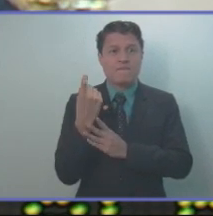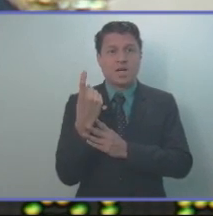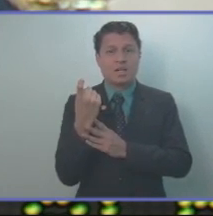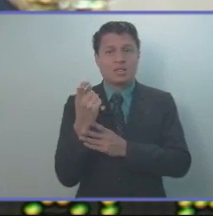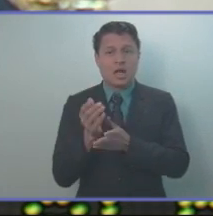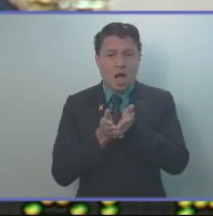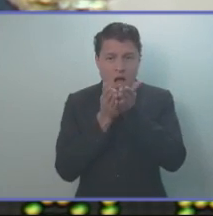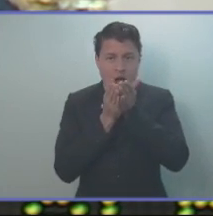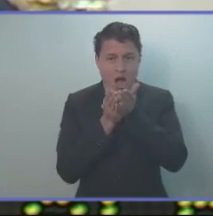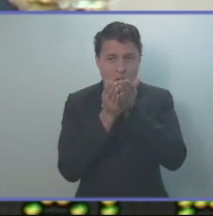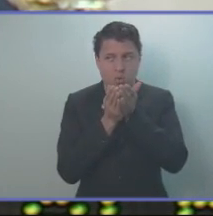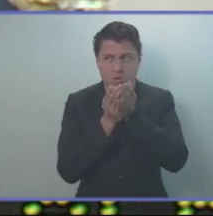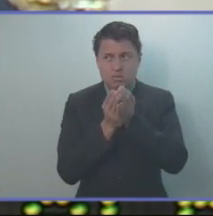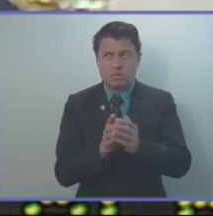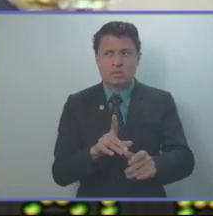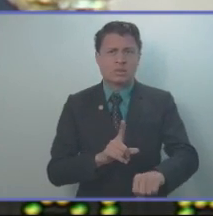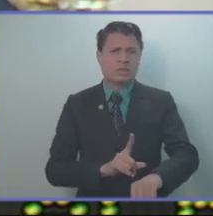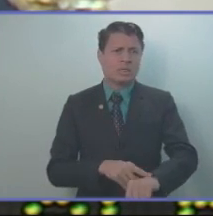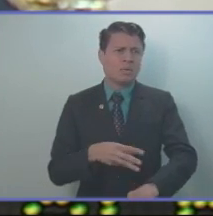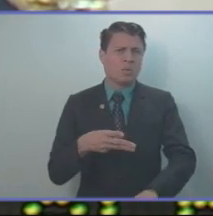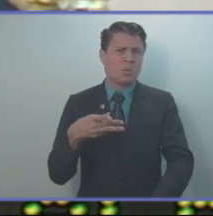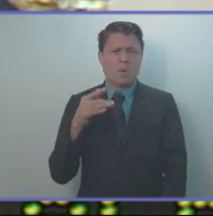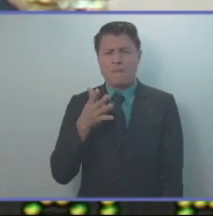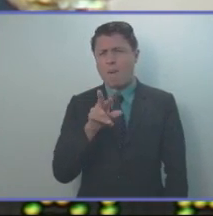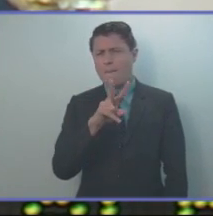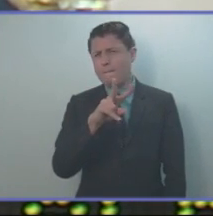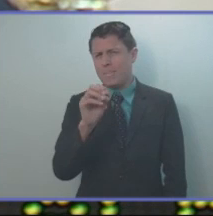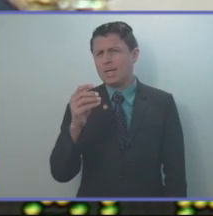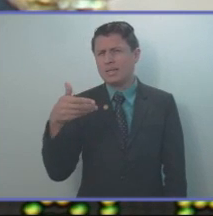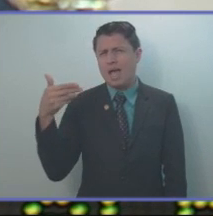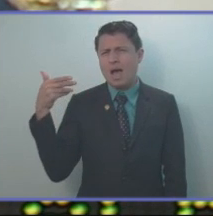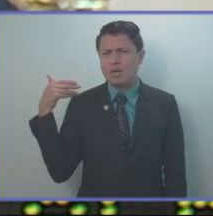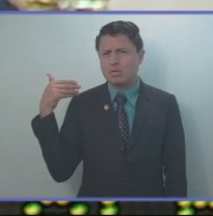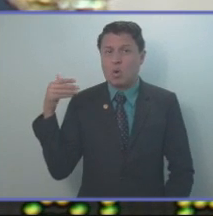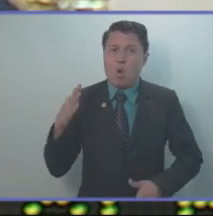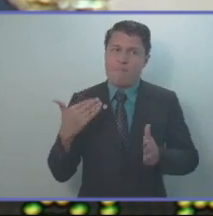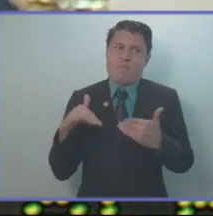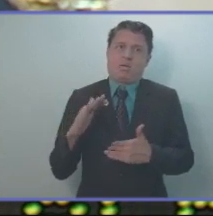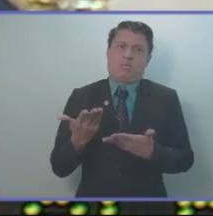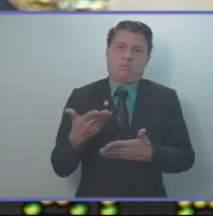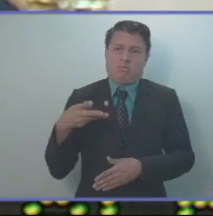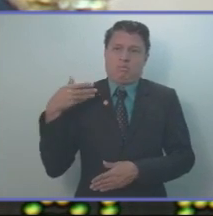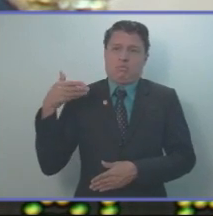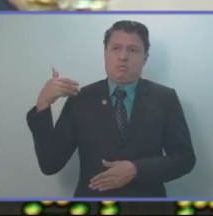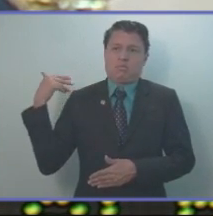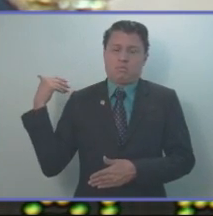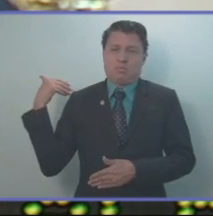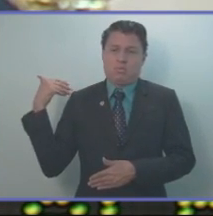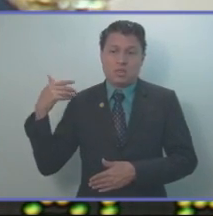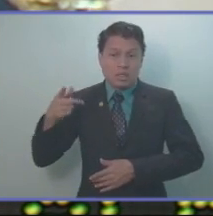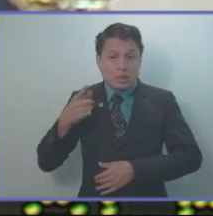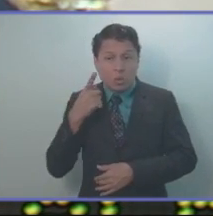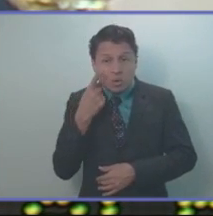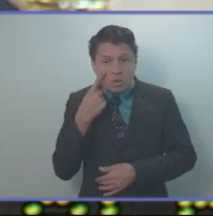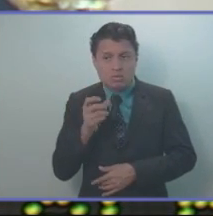Y esto tiene bastante tiempo, por lo menos 20 años o más, de venirse